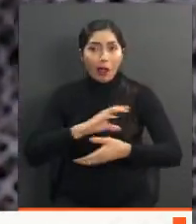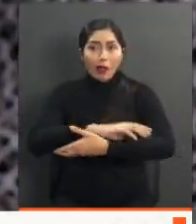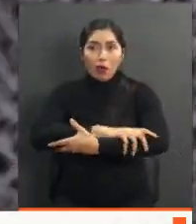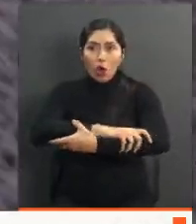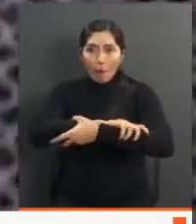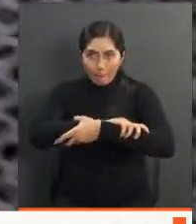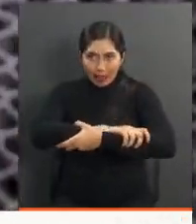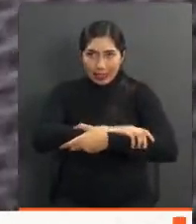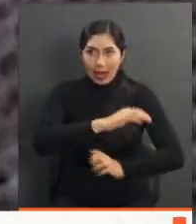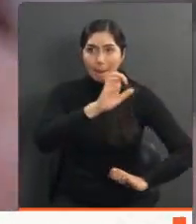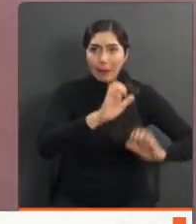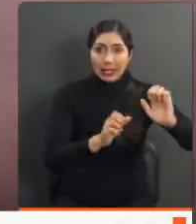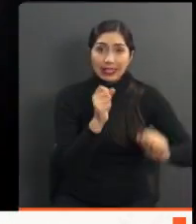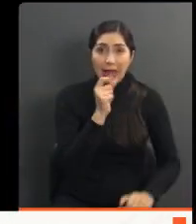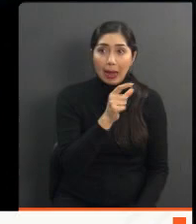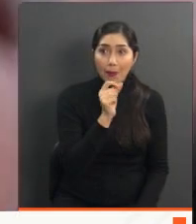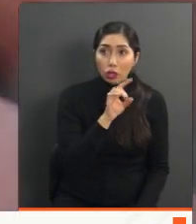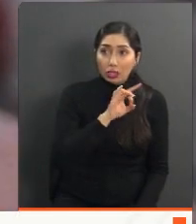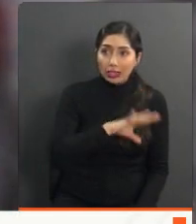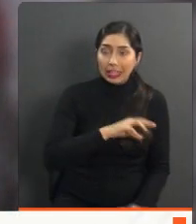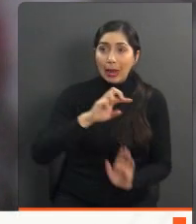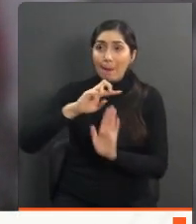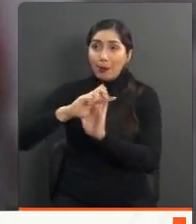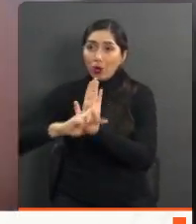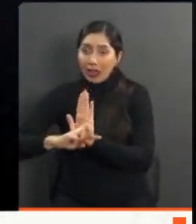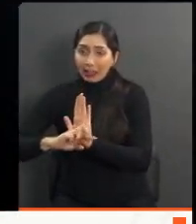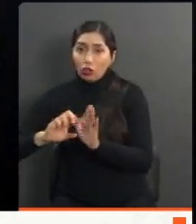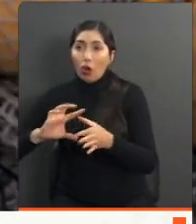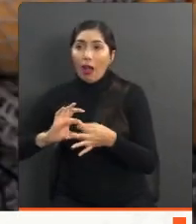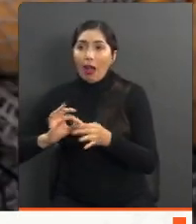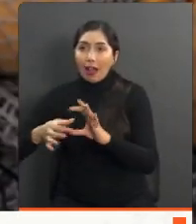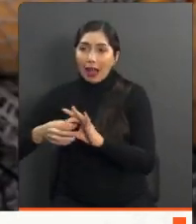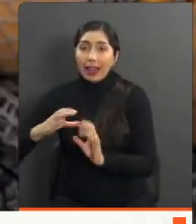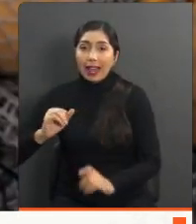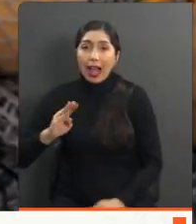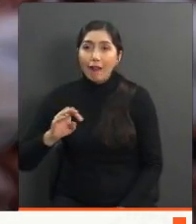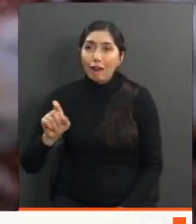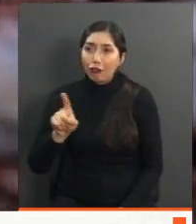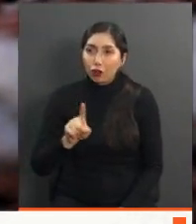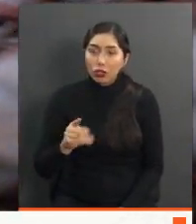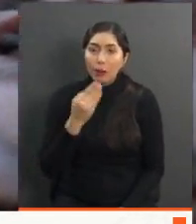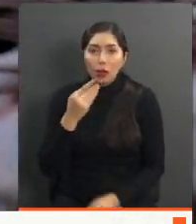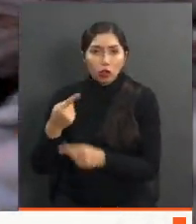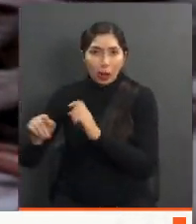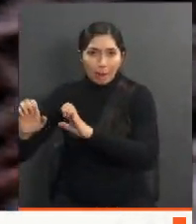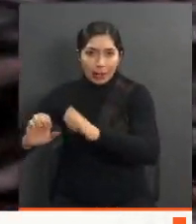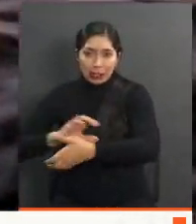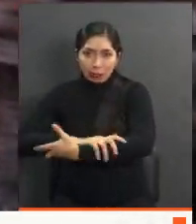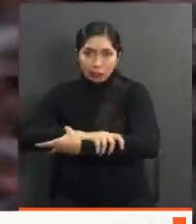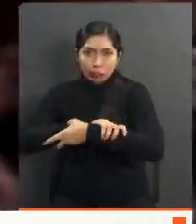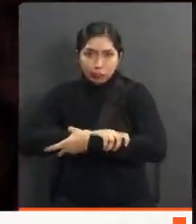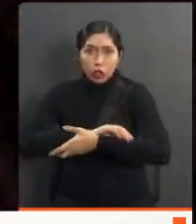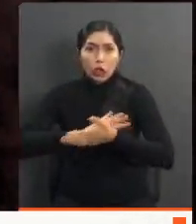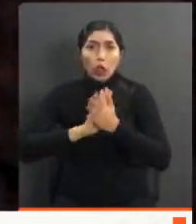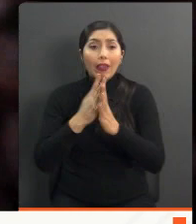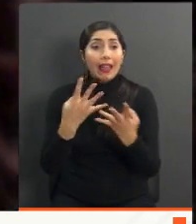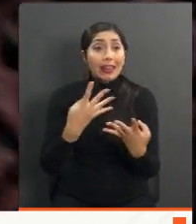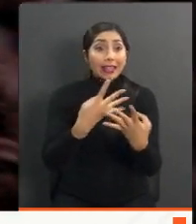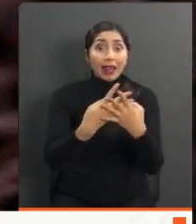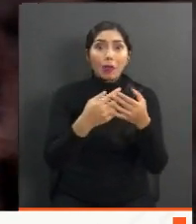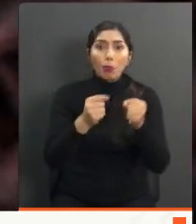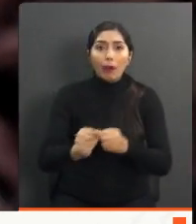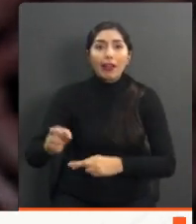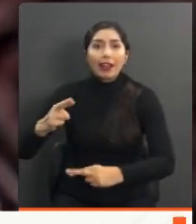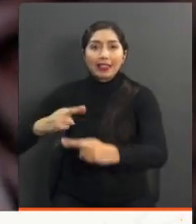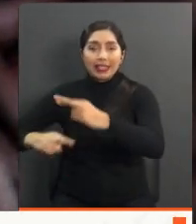chile el proyecto a tanto cabos y la firma europea actual film permitirá reciclar todas las redes en desuso chile será así el único